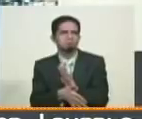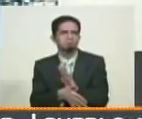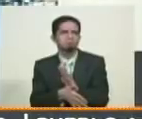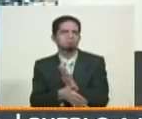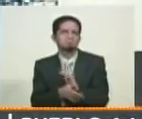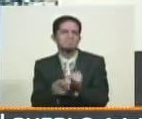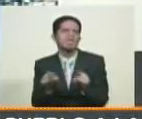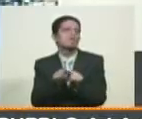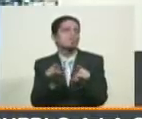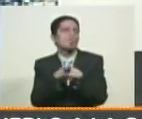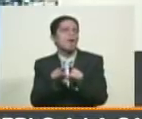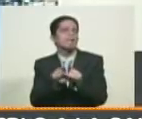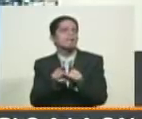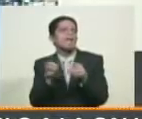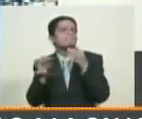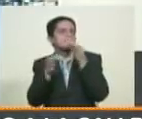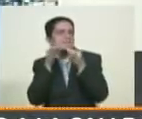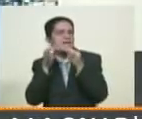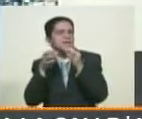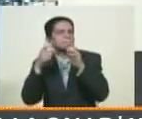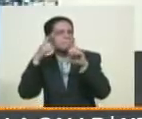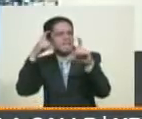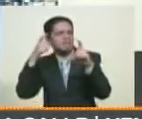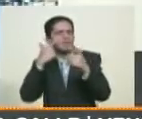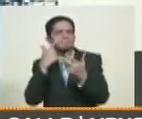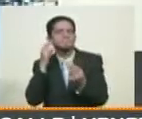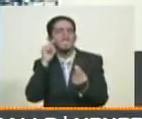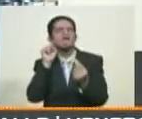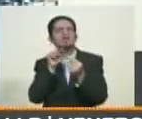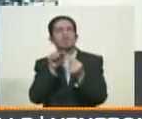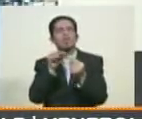lenta. Se conocen los lugares donde